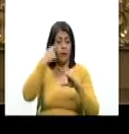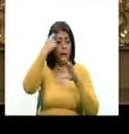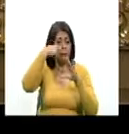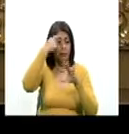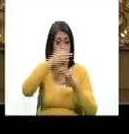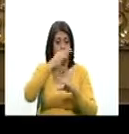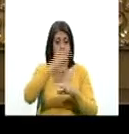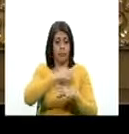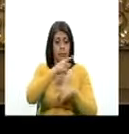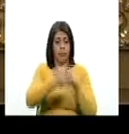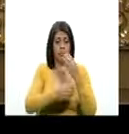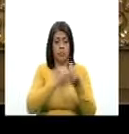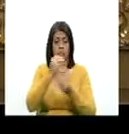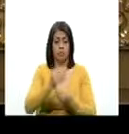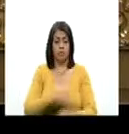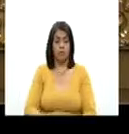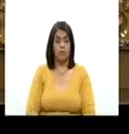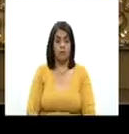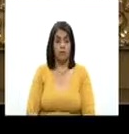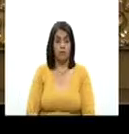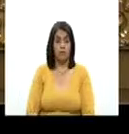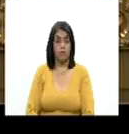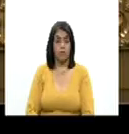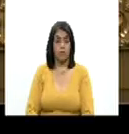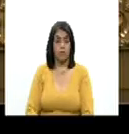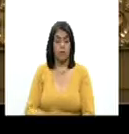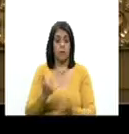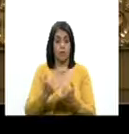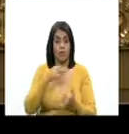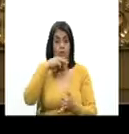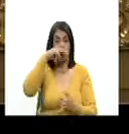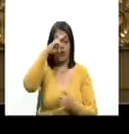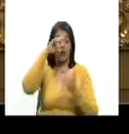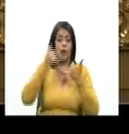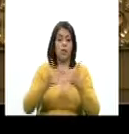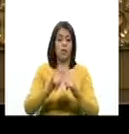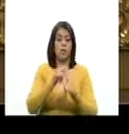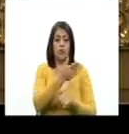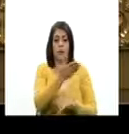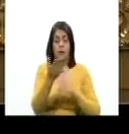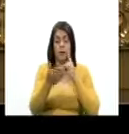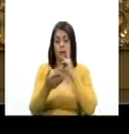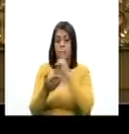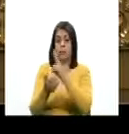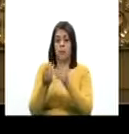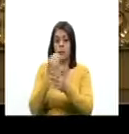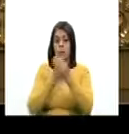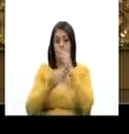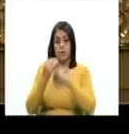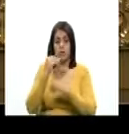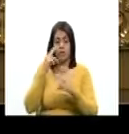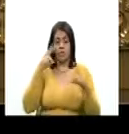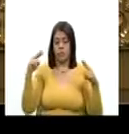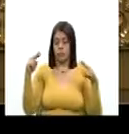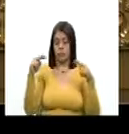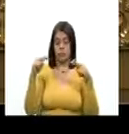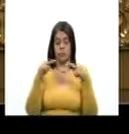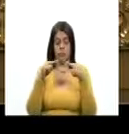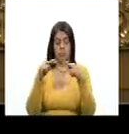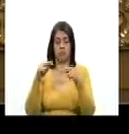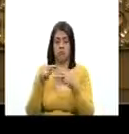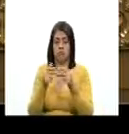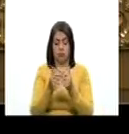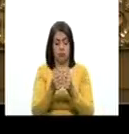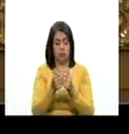viendo que ya la gente, y padres, hijos, ustedes capaz que lo ven, cuando están comiendo ya no se ven a la cara, están ahí